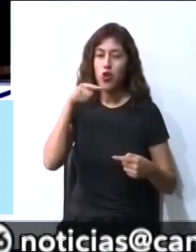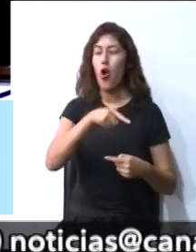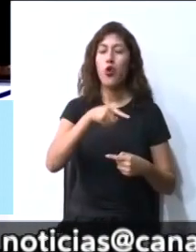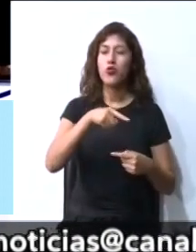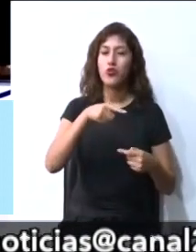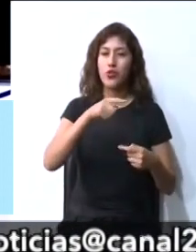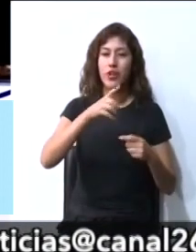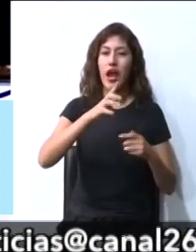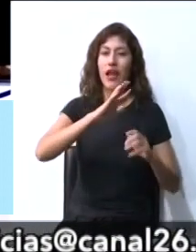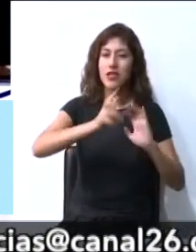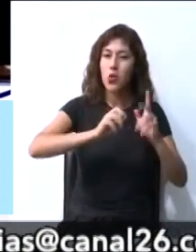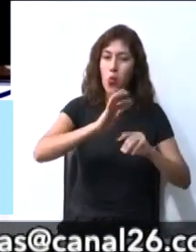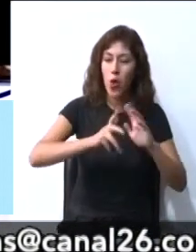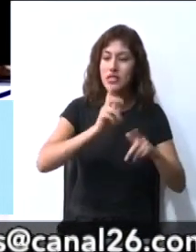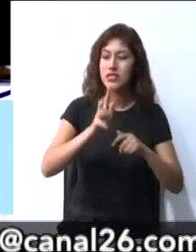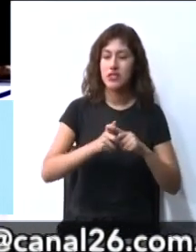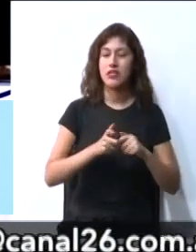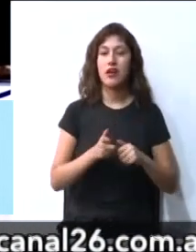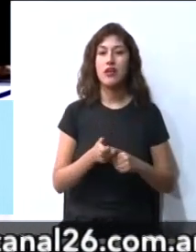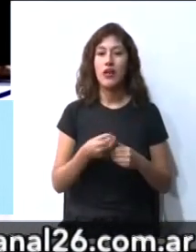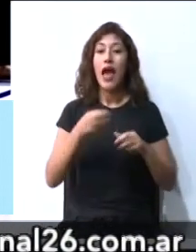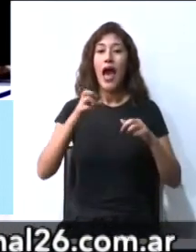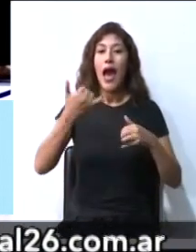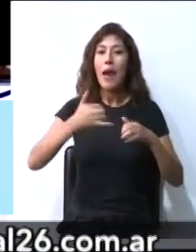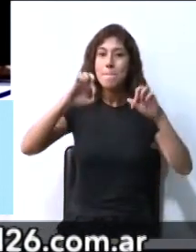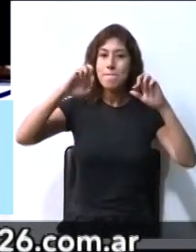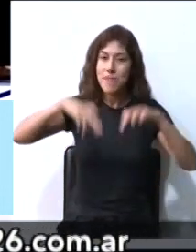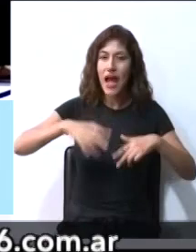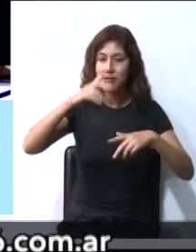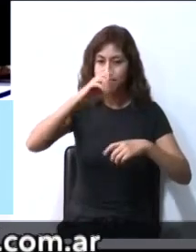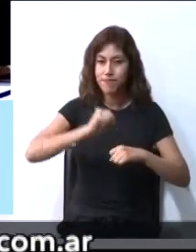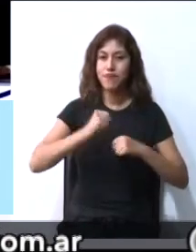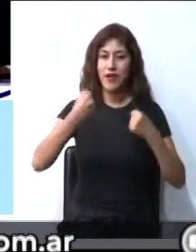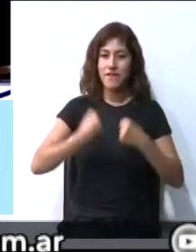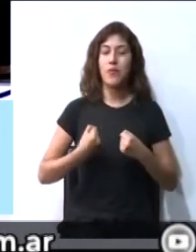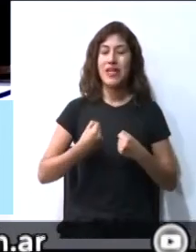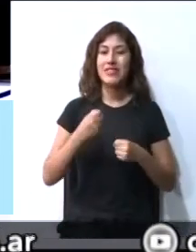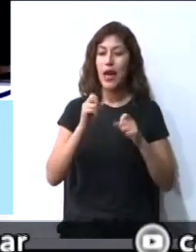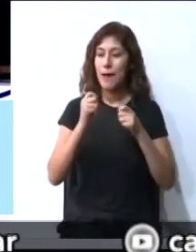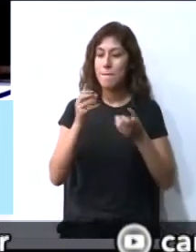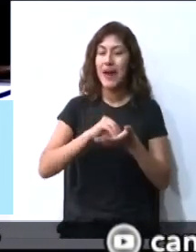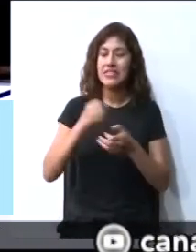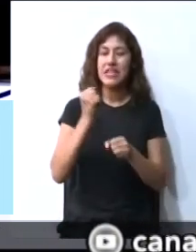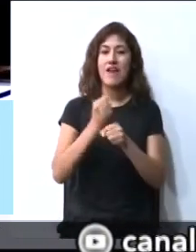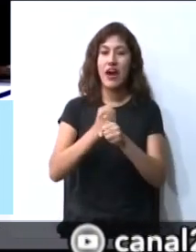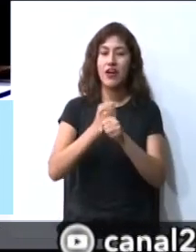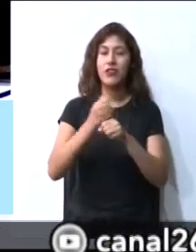decisión política, con un plan, con firmeza y con trabajo.